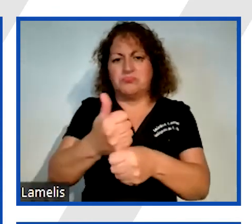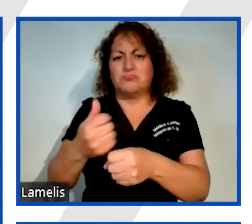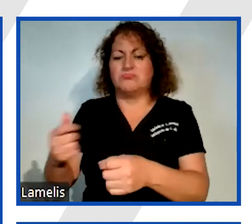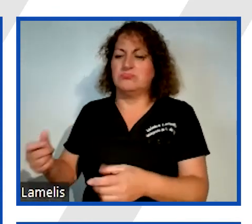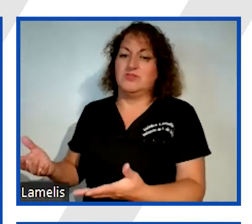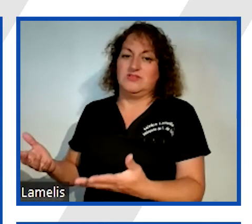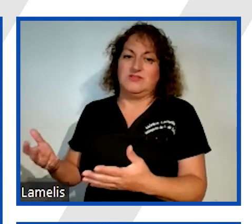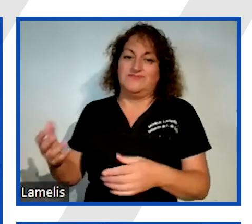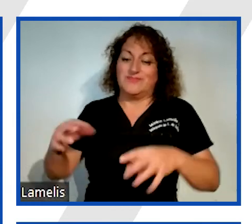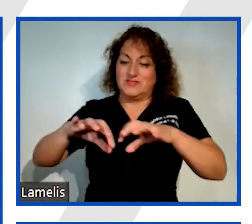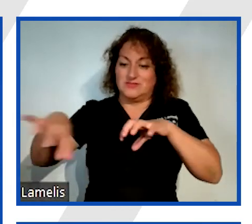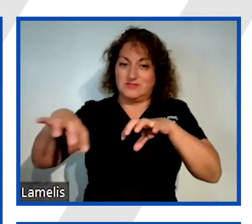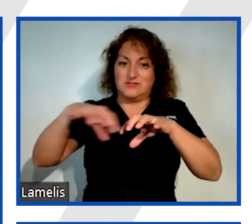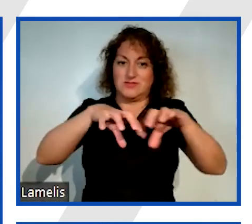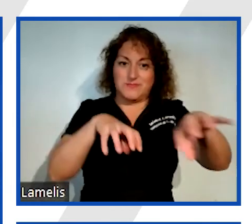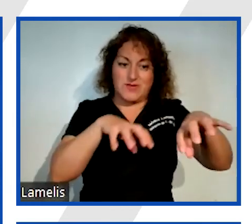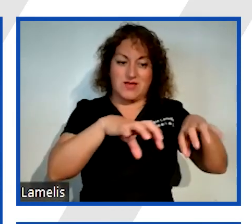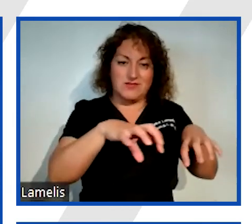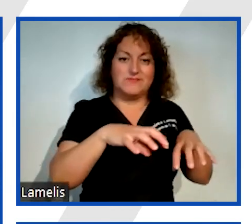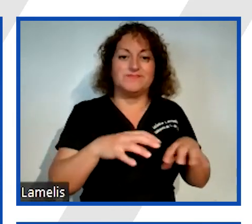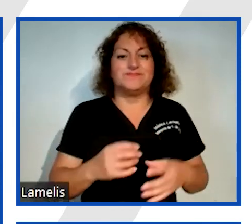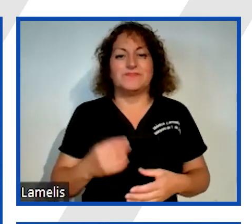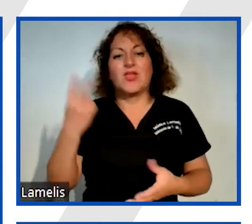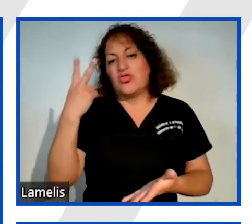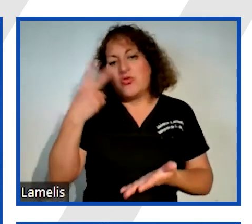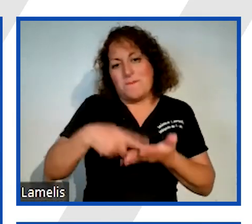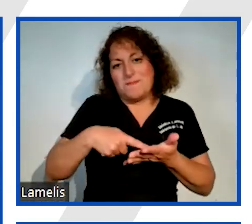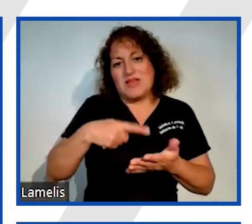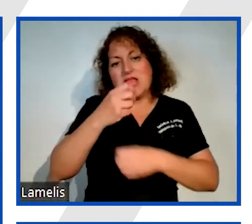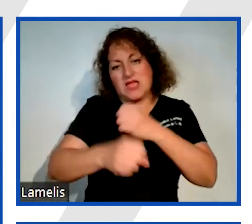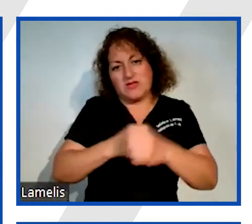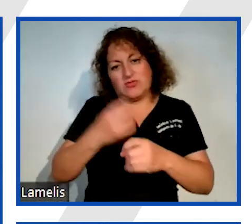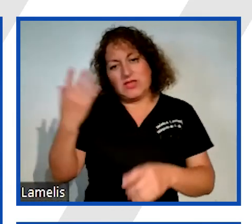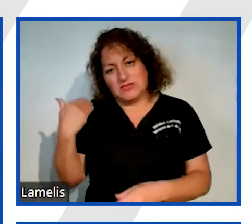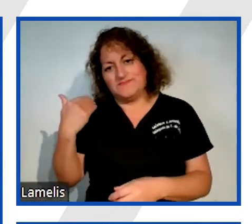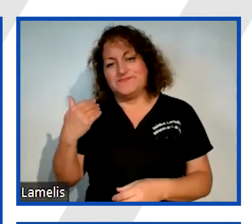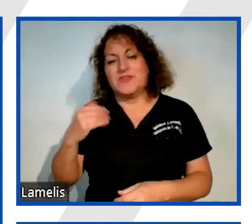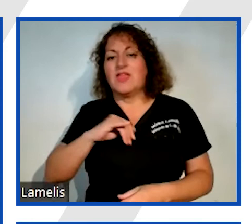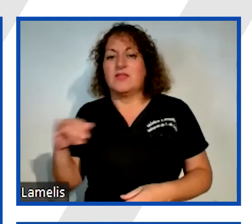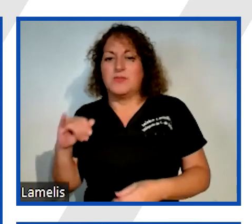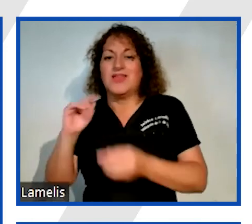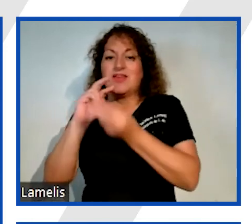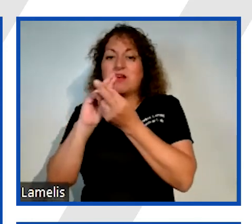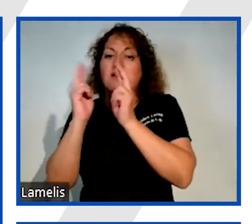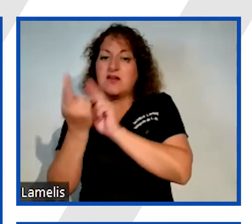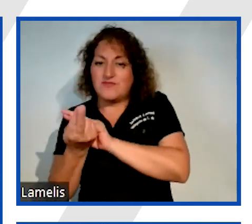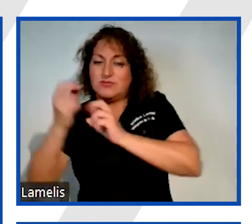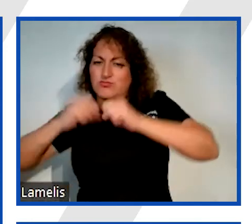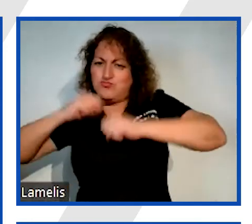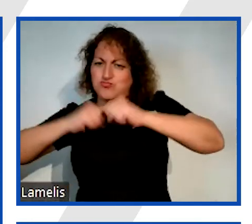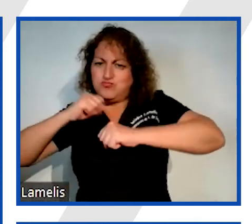territorios así fuese como dos mil años luego vino la revolución industrial yo supuesto como 300 años verdad que partido con newton